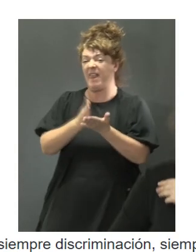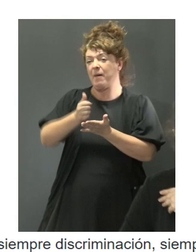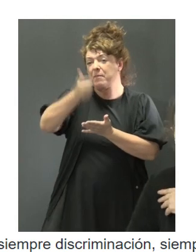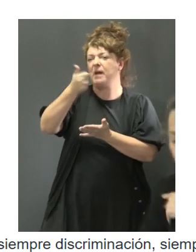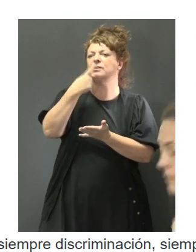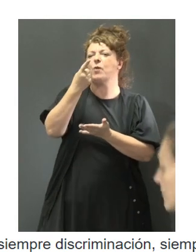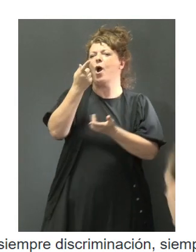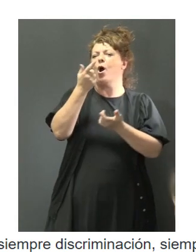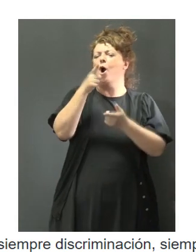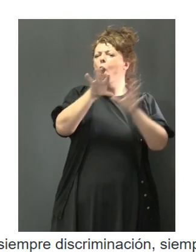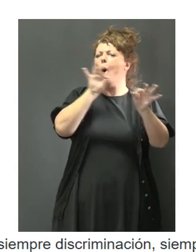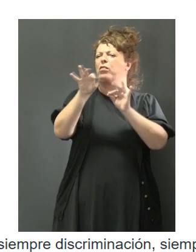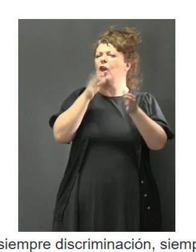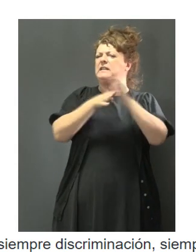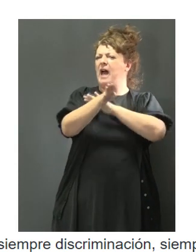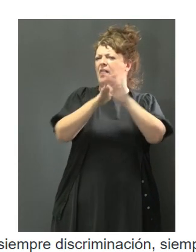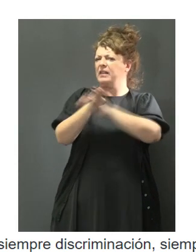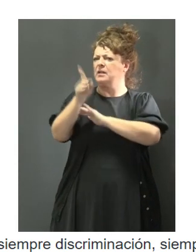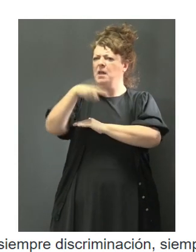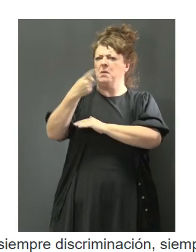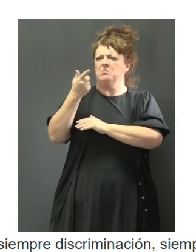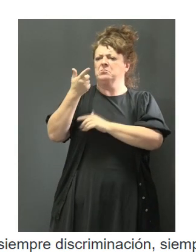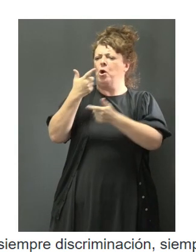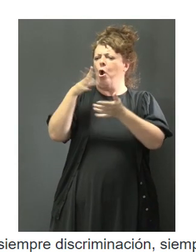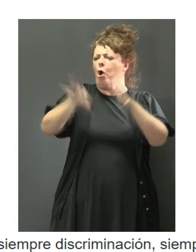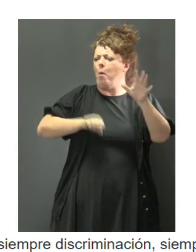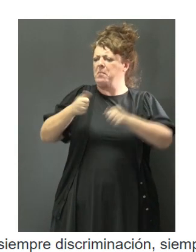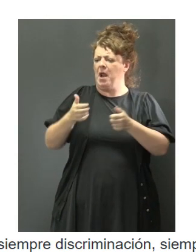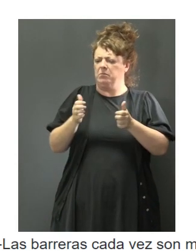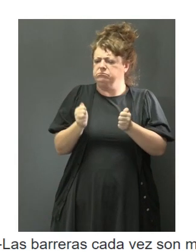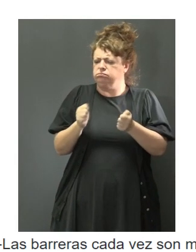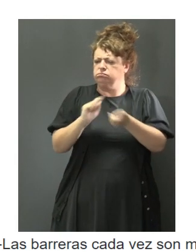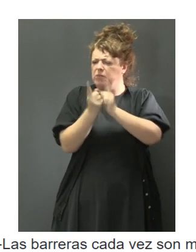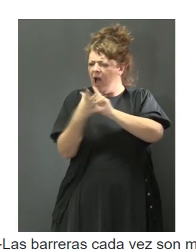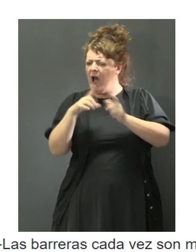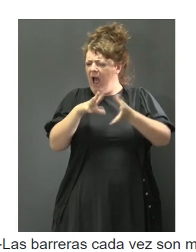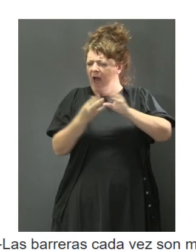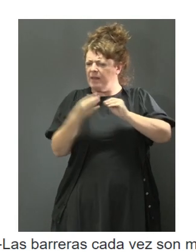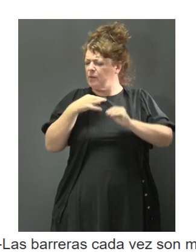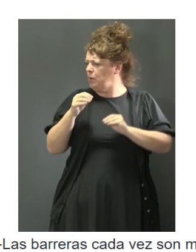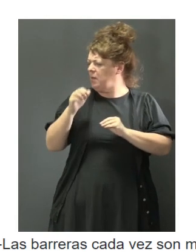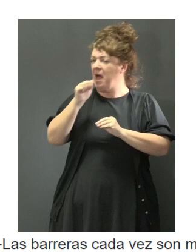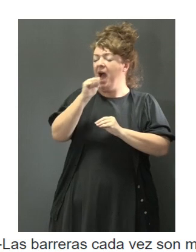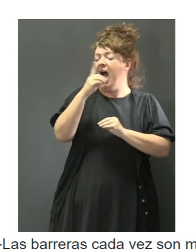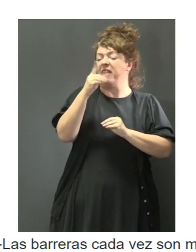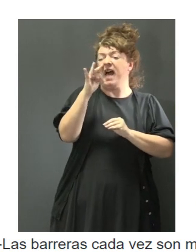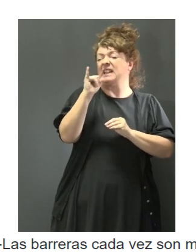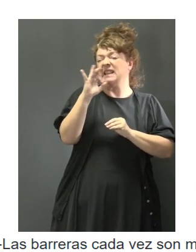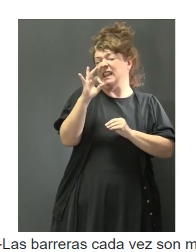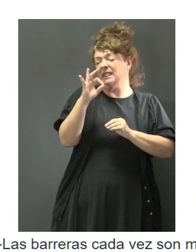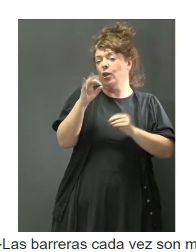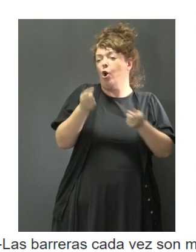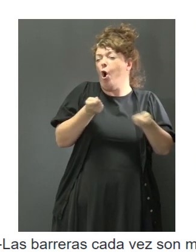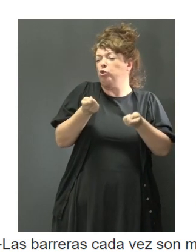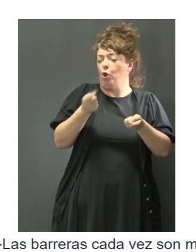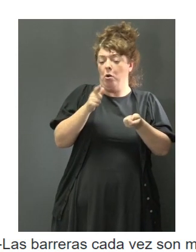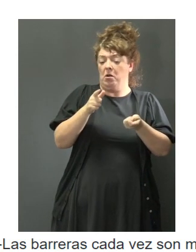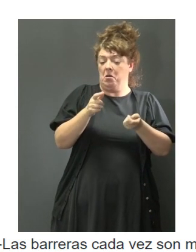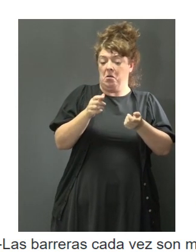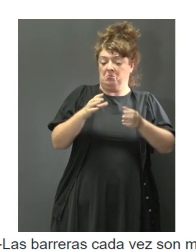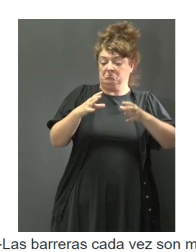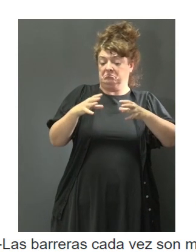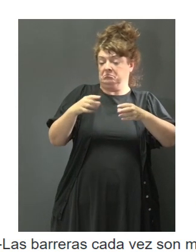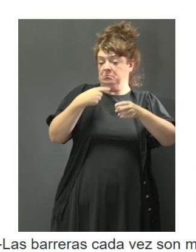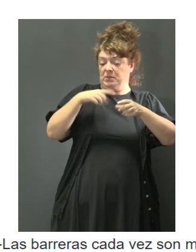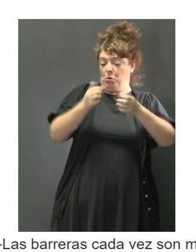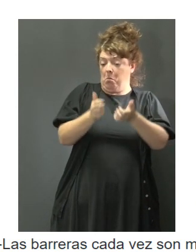más periféricos que se pueden personalizar completamente. El Adaptive Controller, por ejemplo, Sí. tiene varios complementos